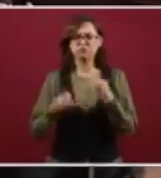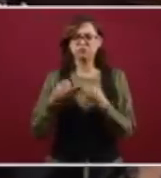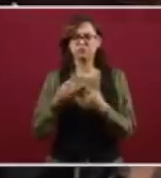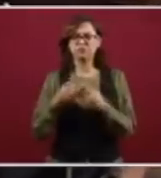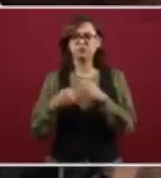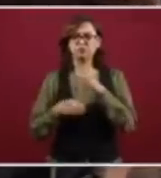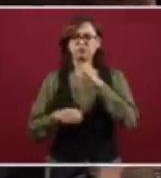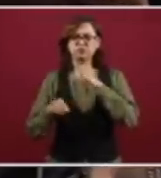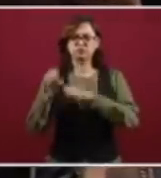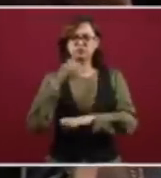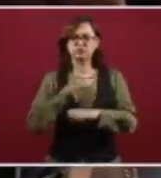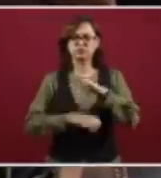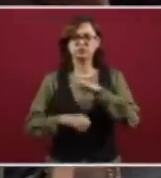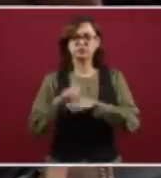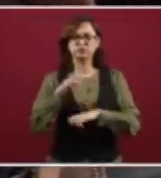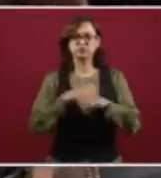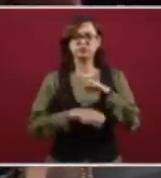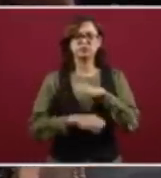empresarios de todas las